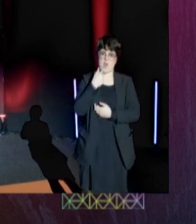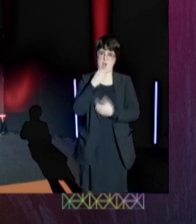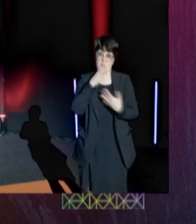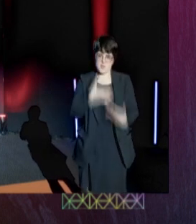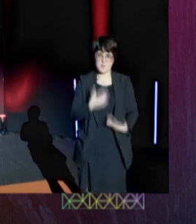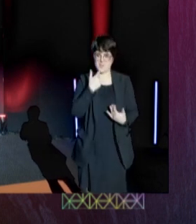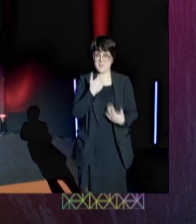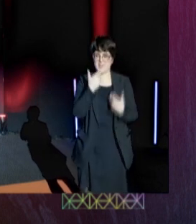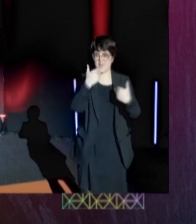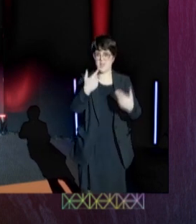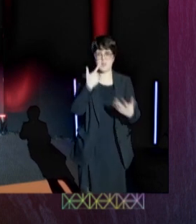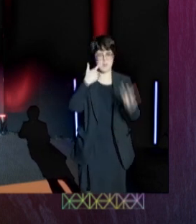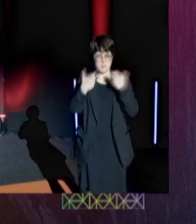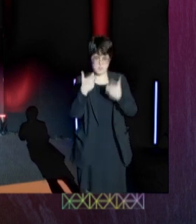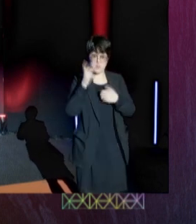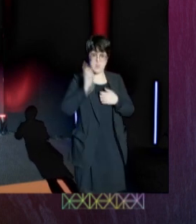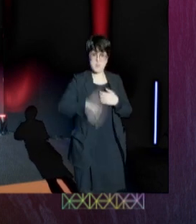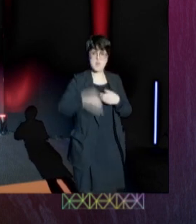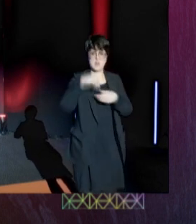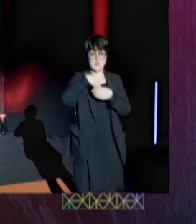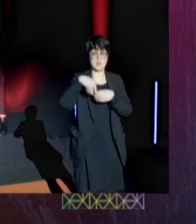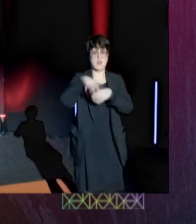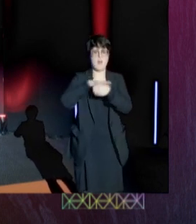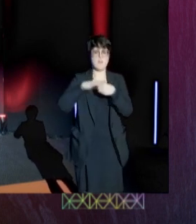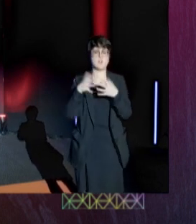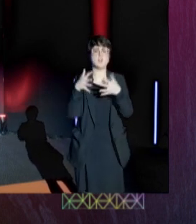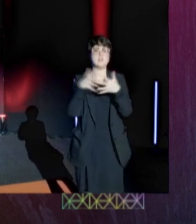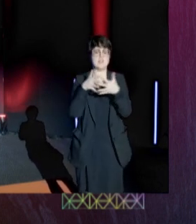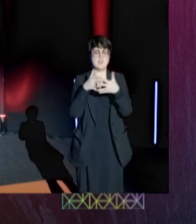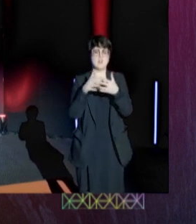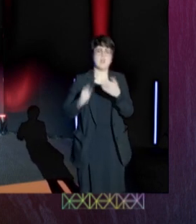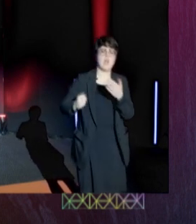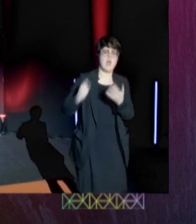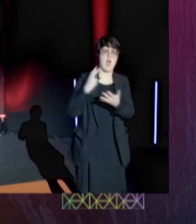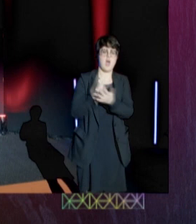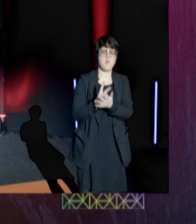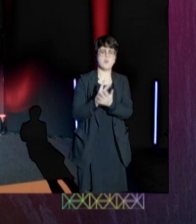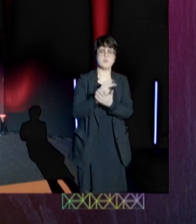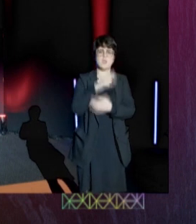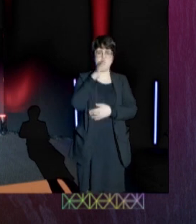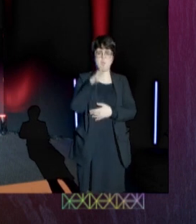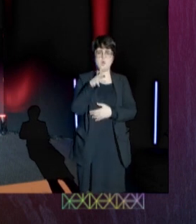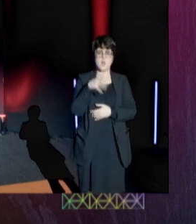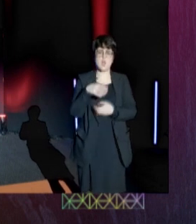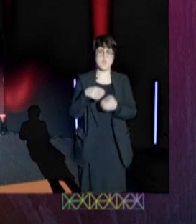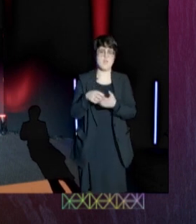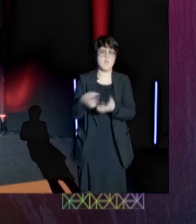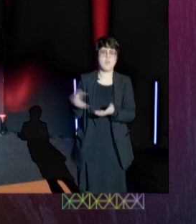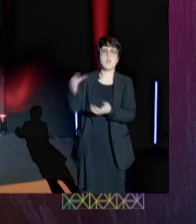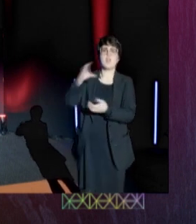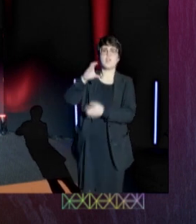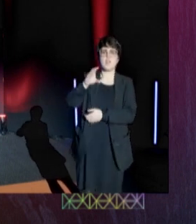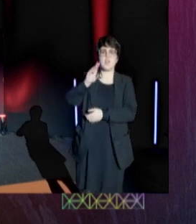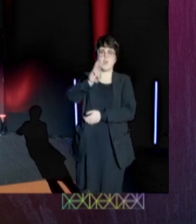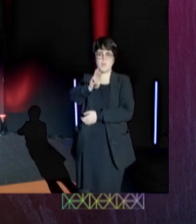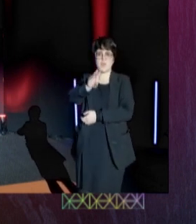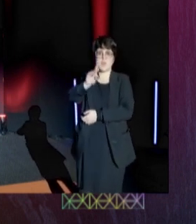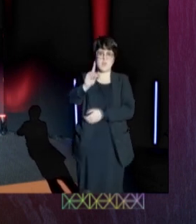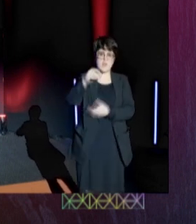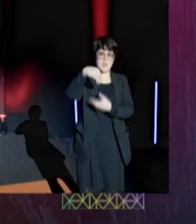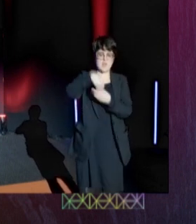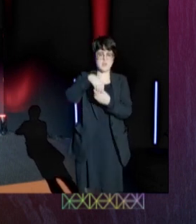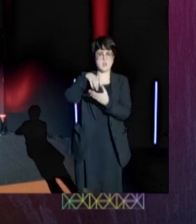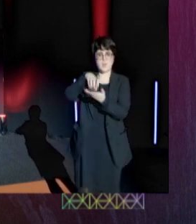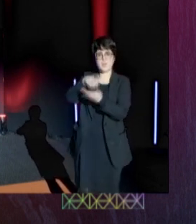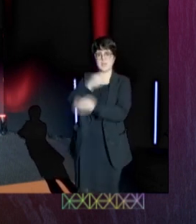momento es decir también en el ámbito de infraestructuras con su Apuesta por por tener un gran cpd en España